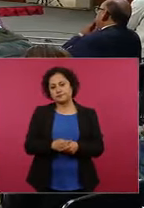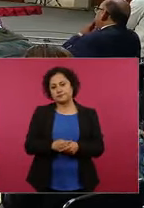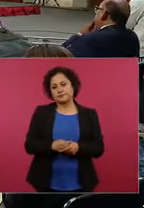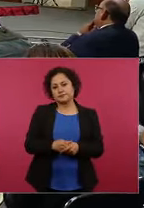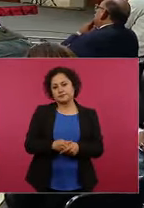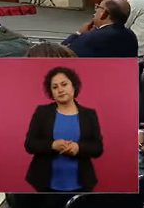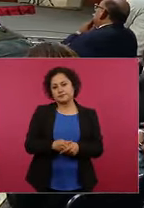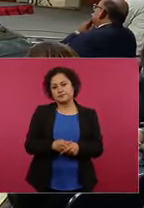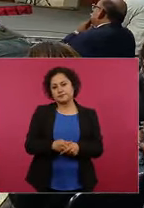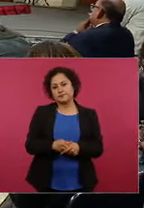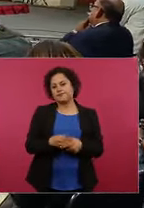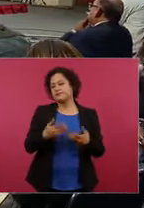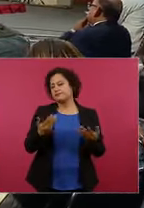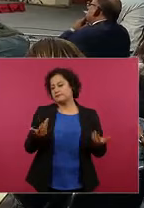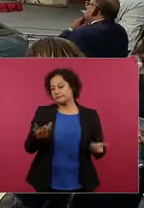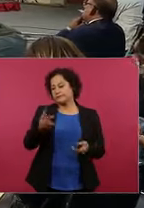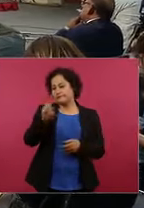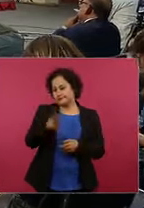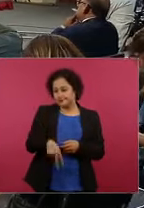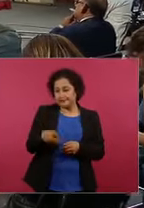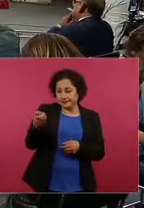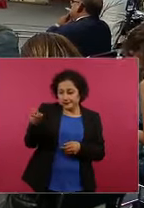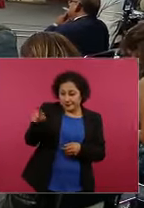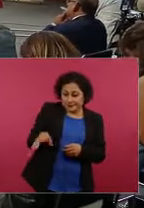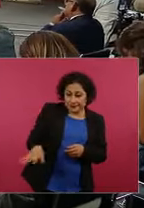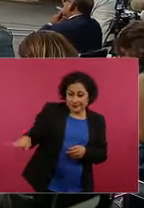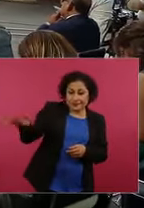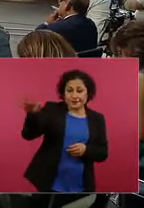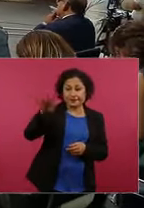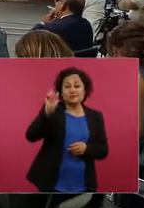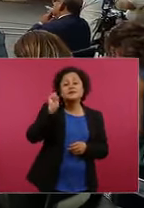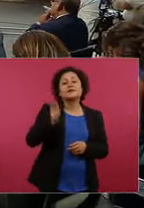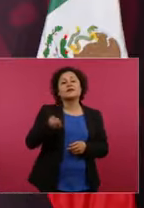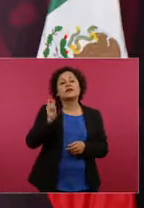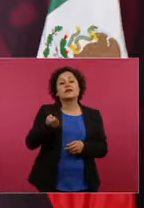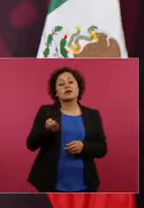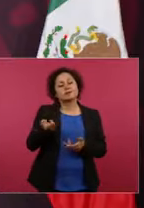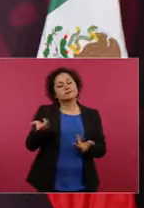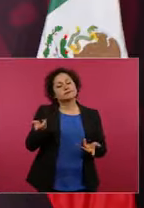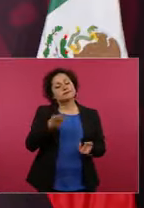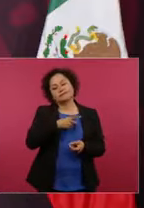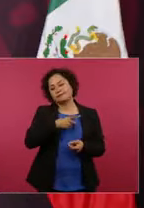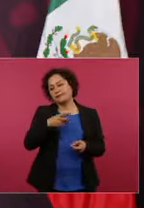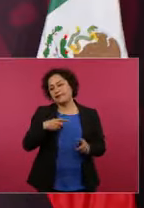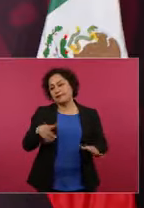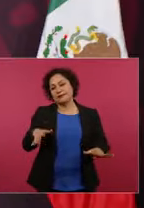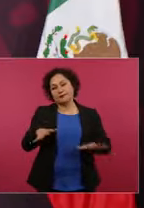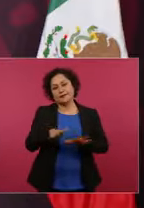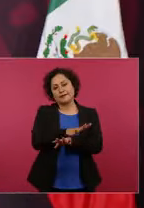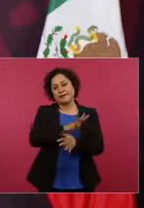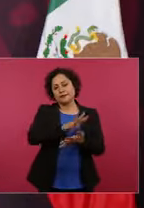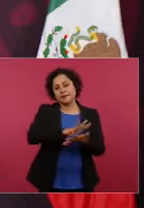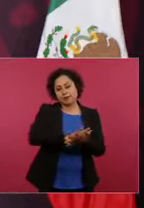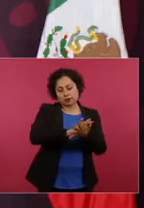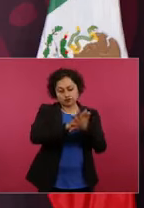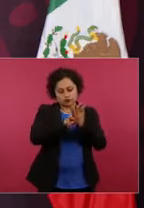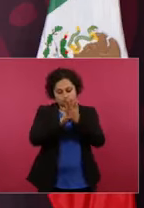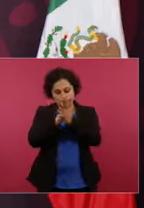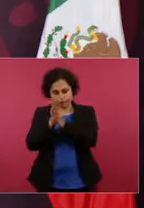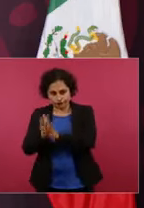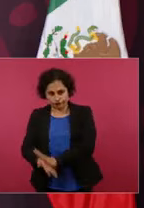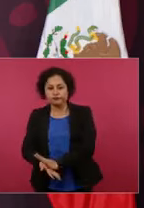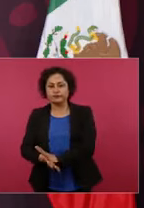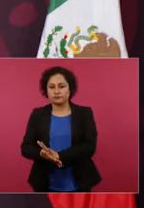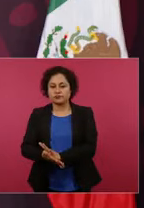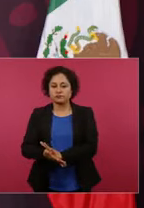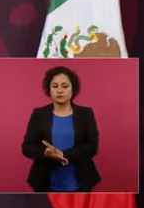Entonces, todo eso pues tiene que ir cambiando. Afortunadamente, no nos cuesta